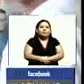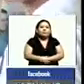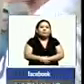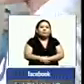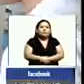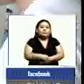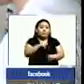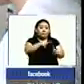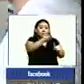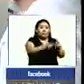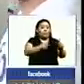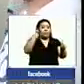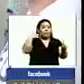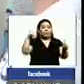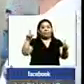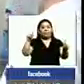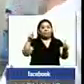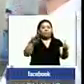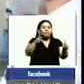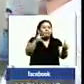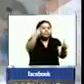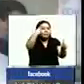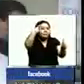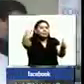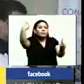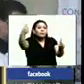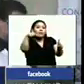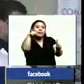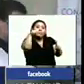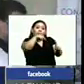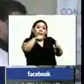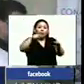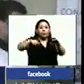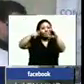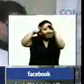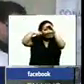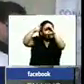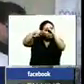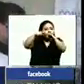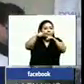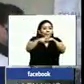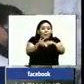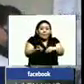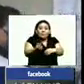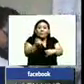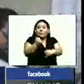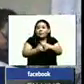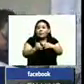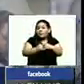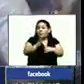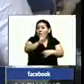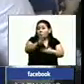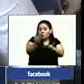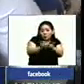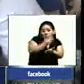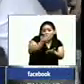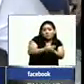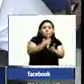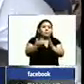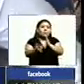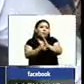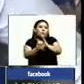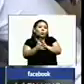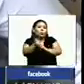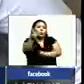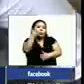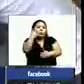Él es Daniel Mejía, su sueño es ser cineasta en El Salvador Está a punto de finalizar su carrera técnica en